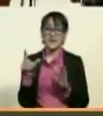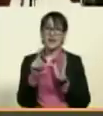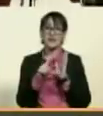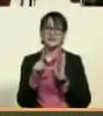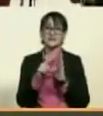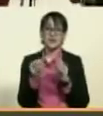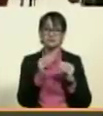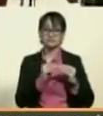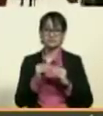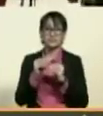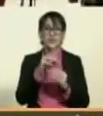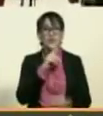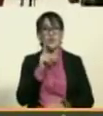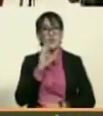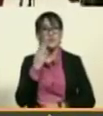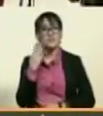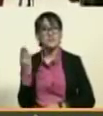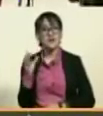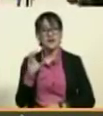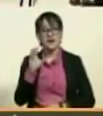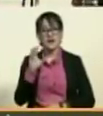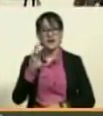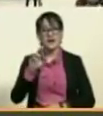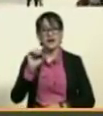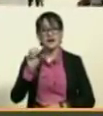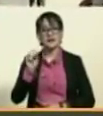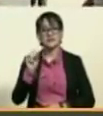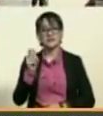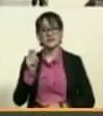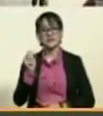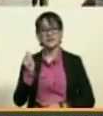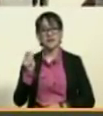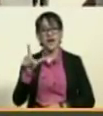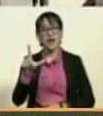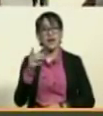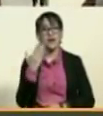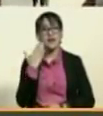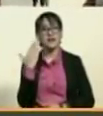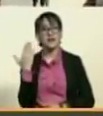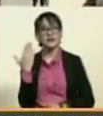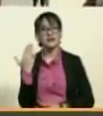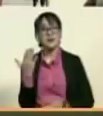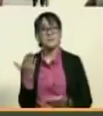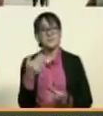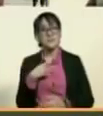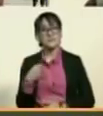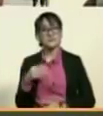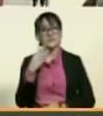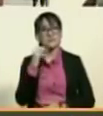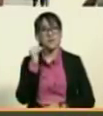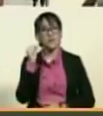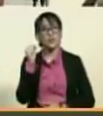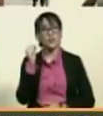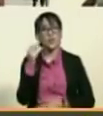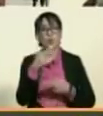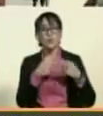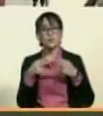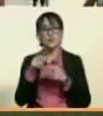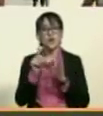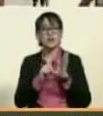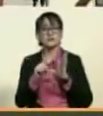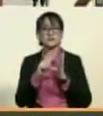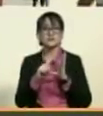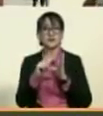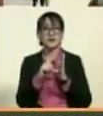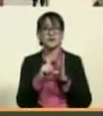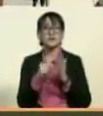te llamas tú? Cristal Prada. Cristal Prada le pide al presidente Maduro construir un liceo.